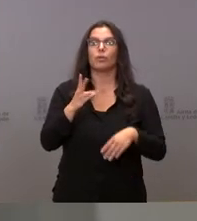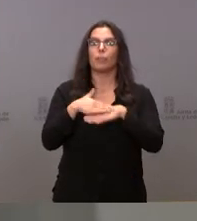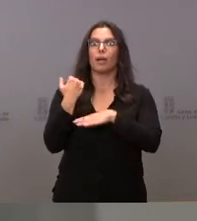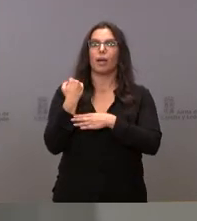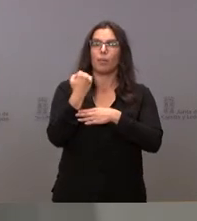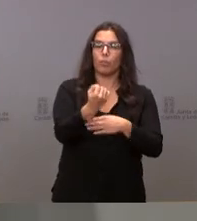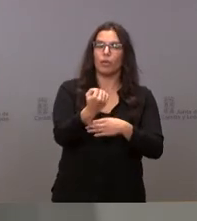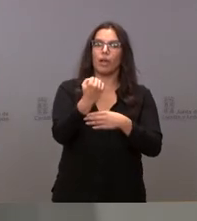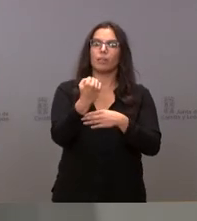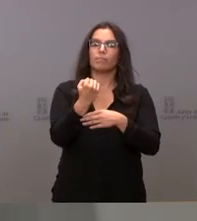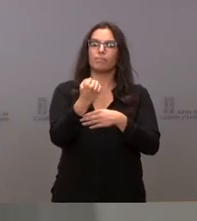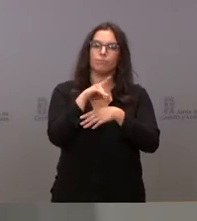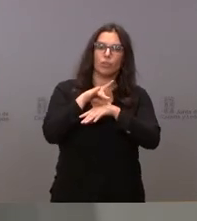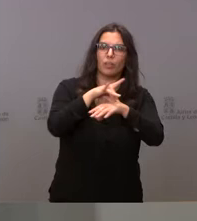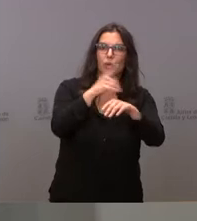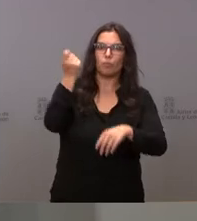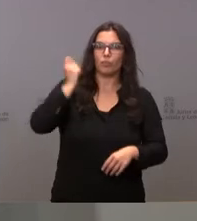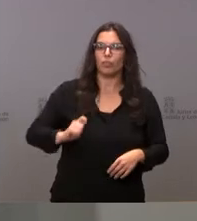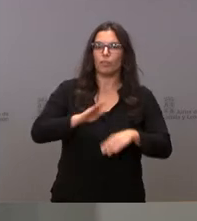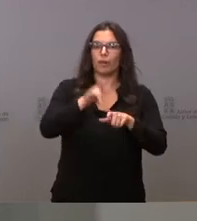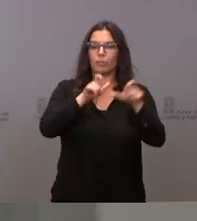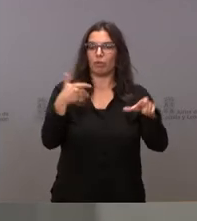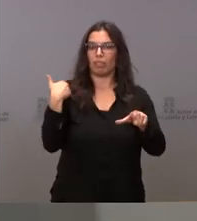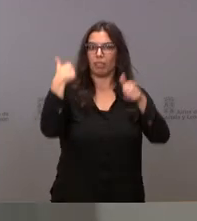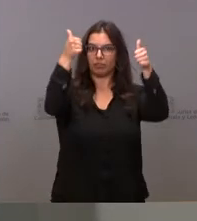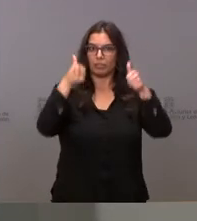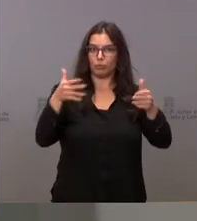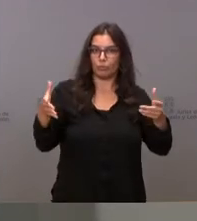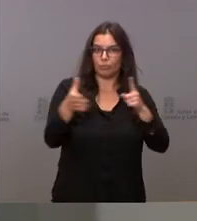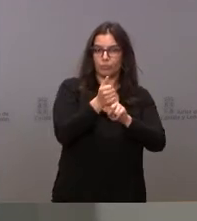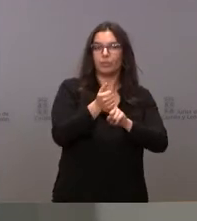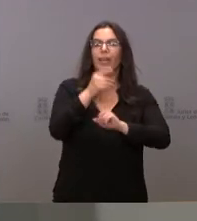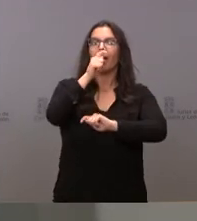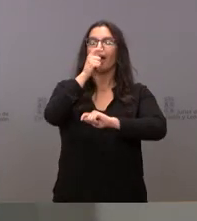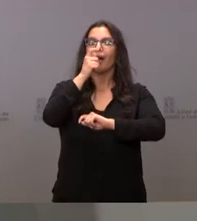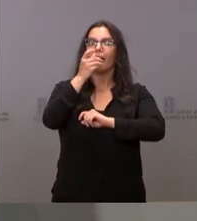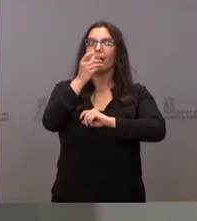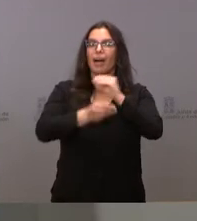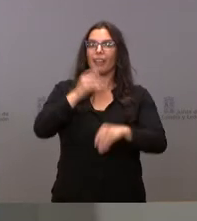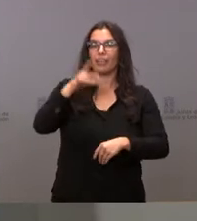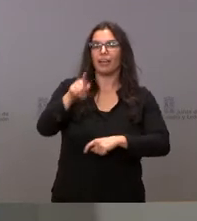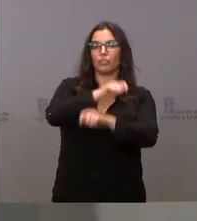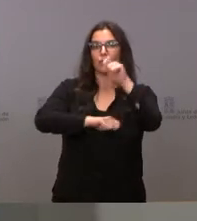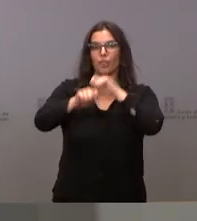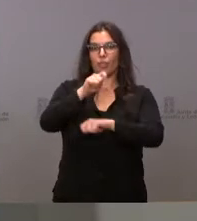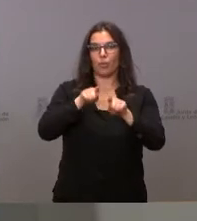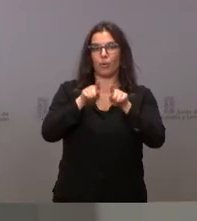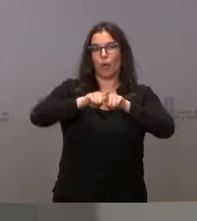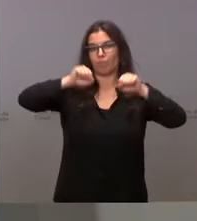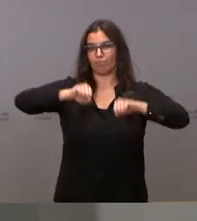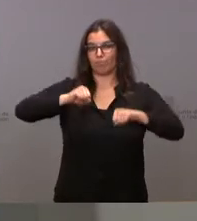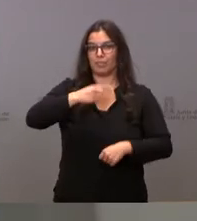labor de orientación profesional a recién titulados que realiza la Asociación Seniors Españoles para la Cooperación